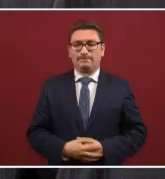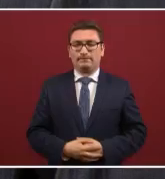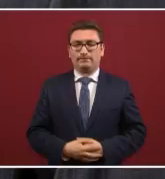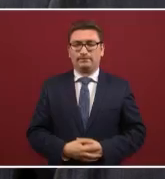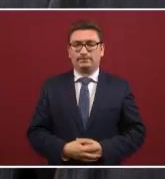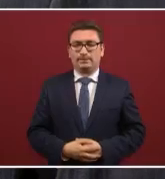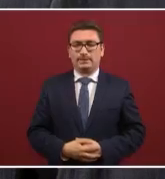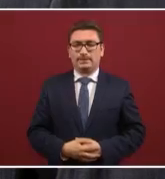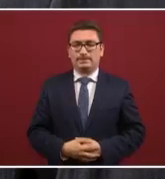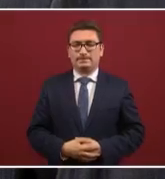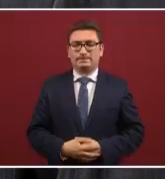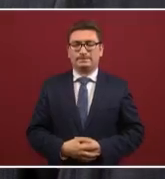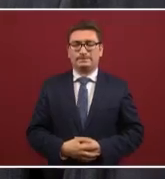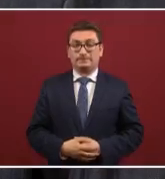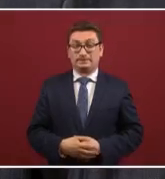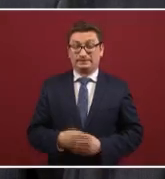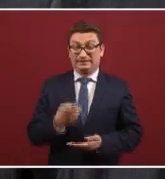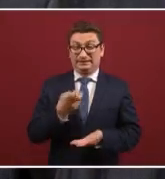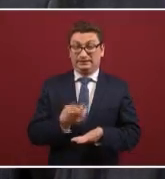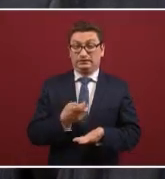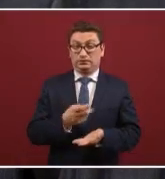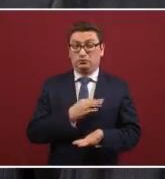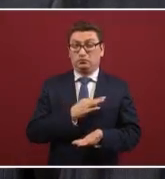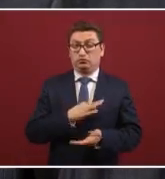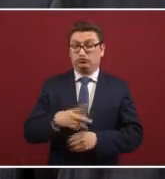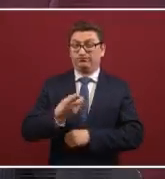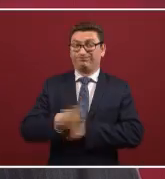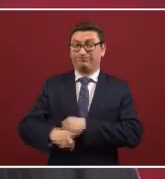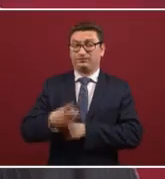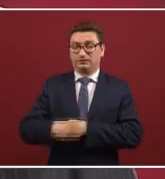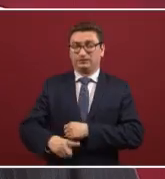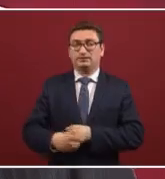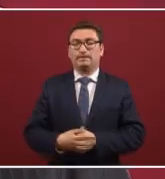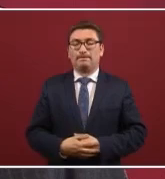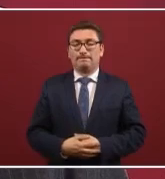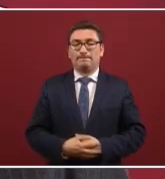para causar daño.